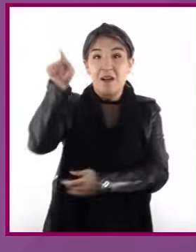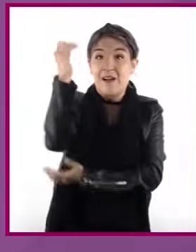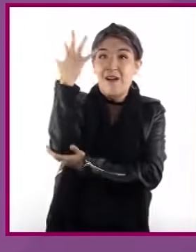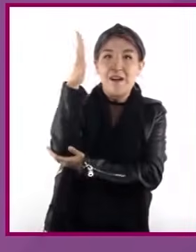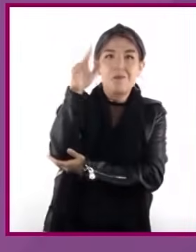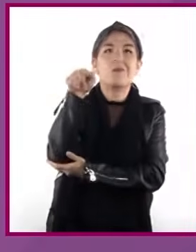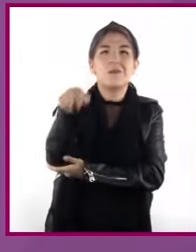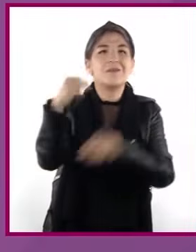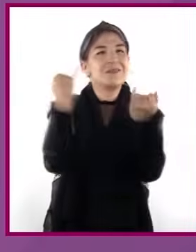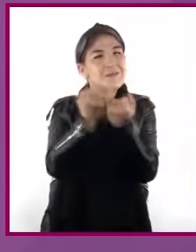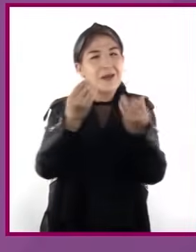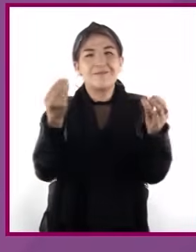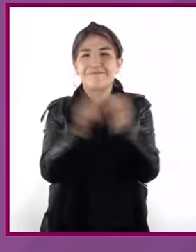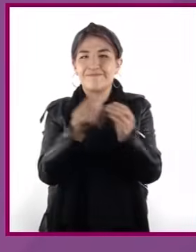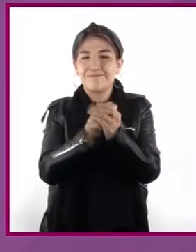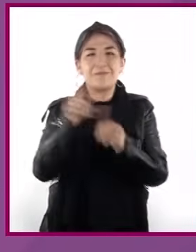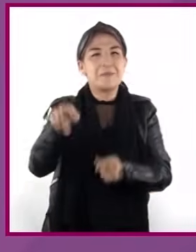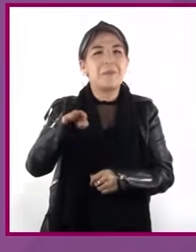de materia.